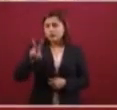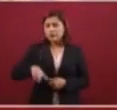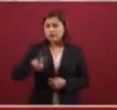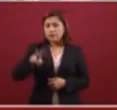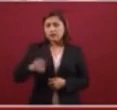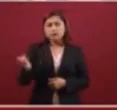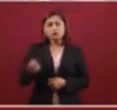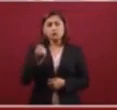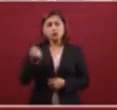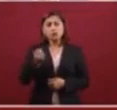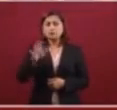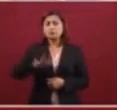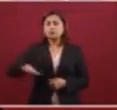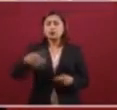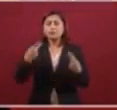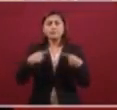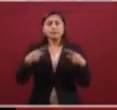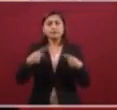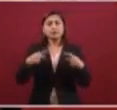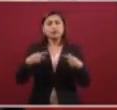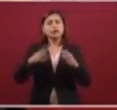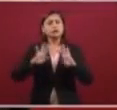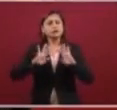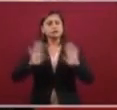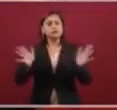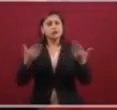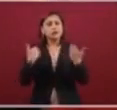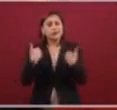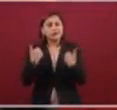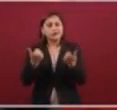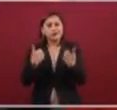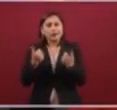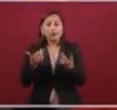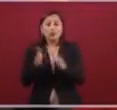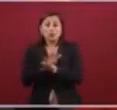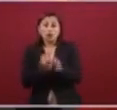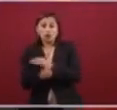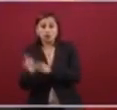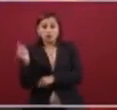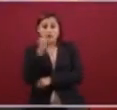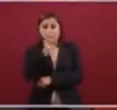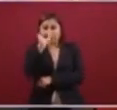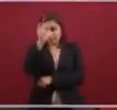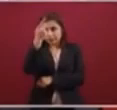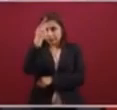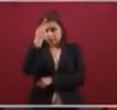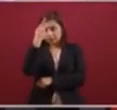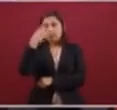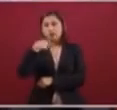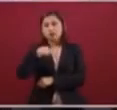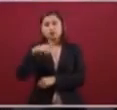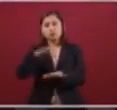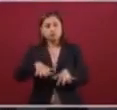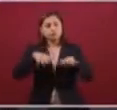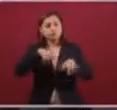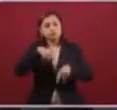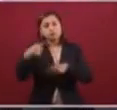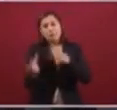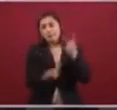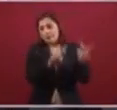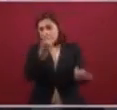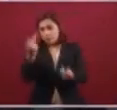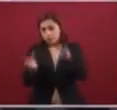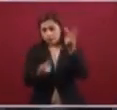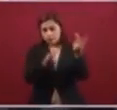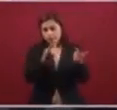muy consciente en el caso de san luís potosí cuando pregunte en una asamblea desde luego